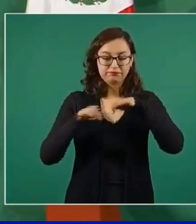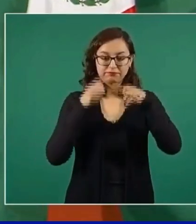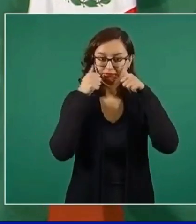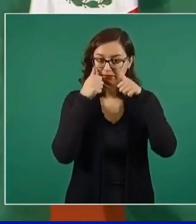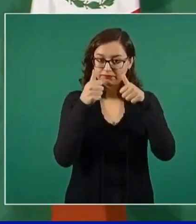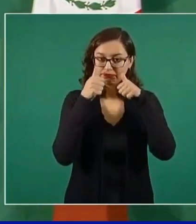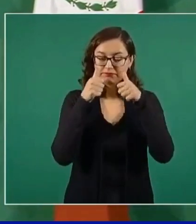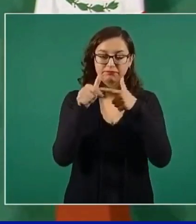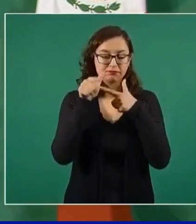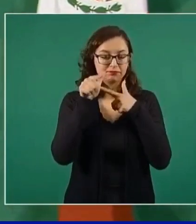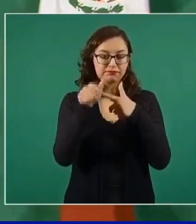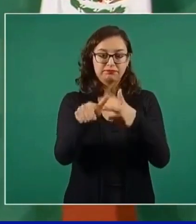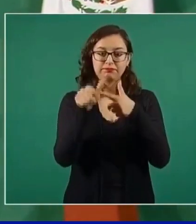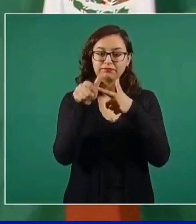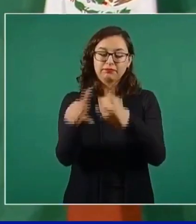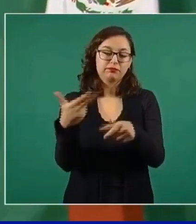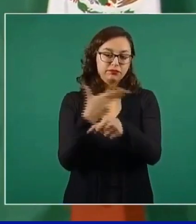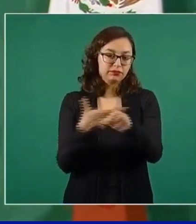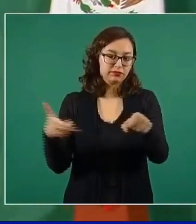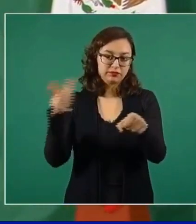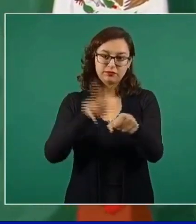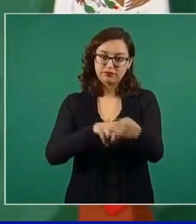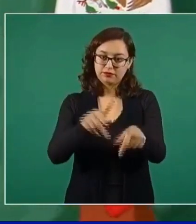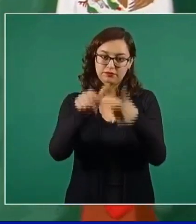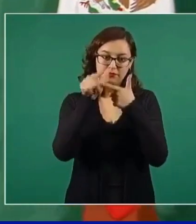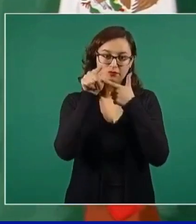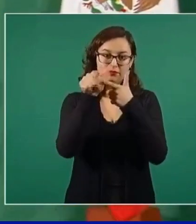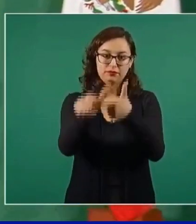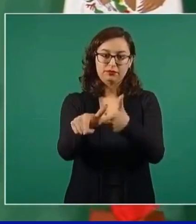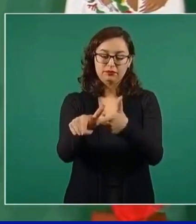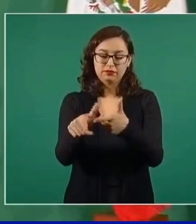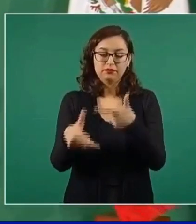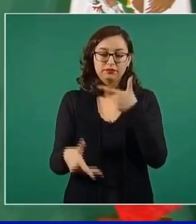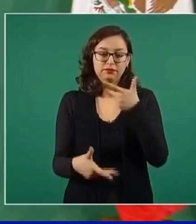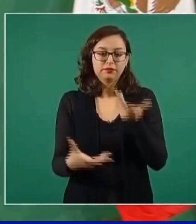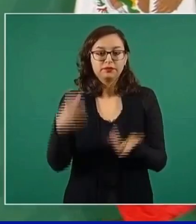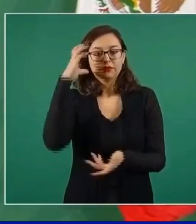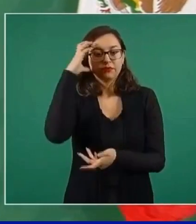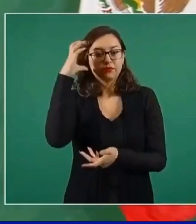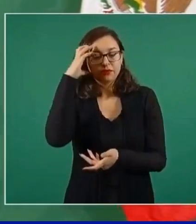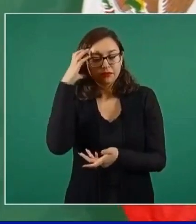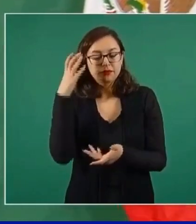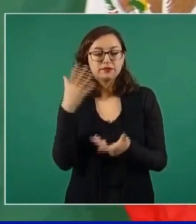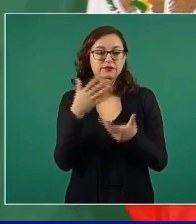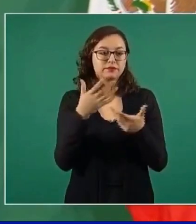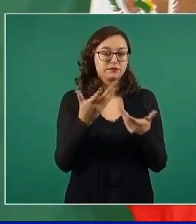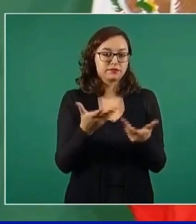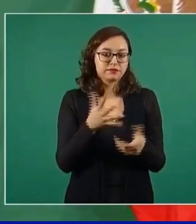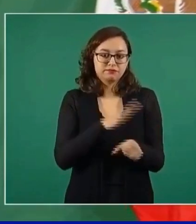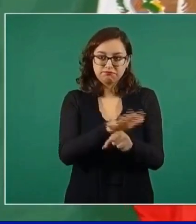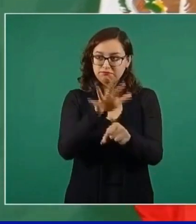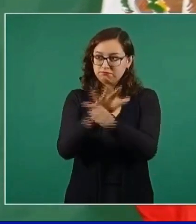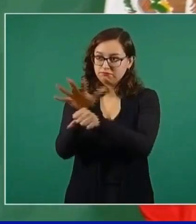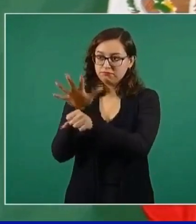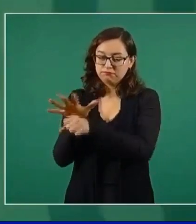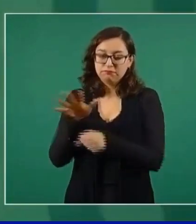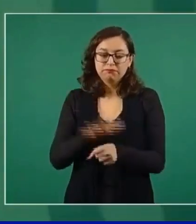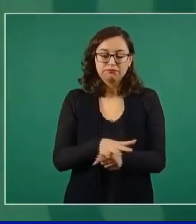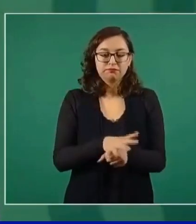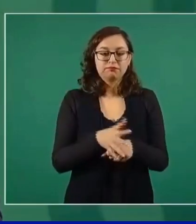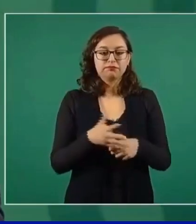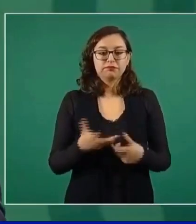mantener el hospital para que no falten las camas. No es lo mismo que